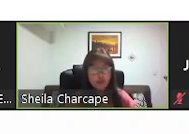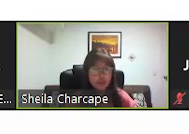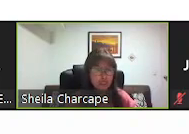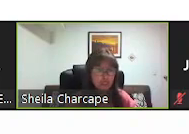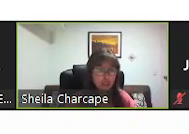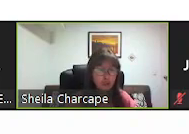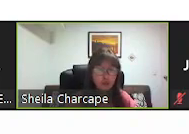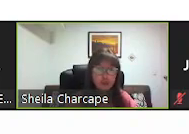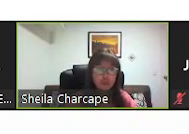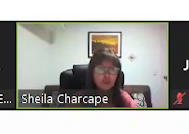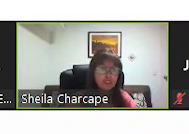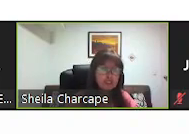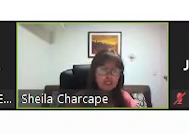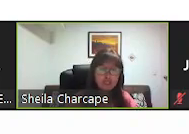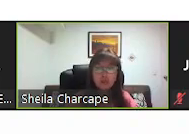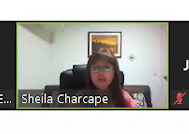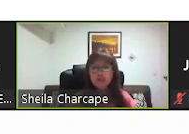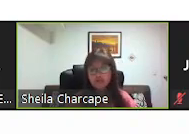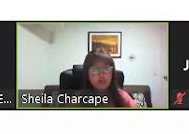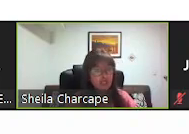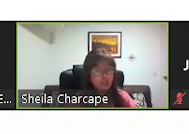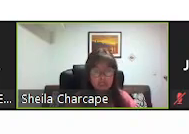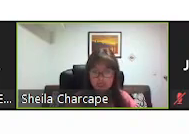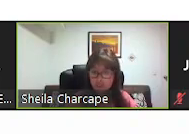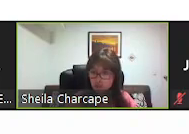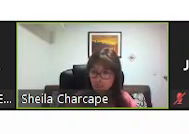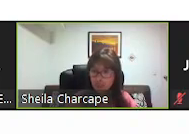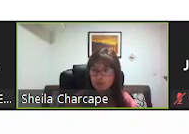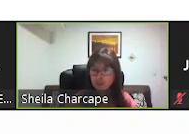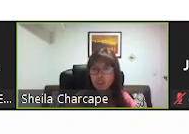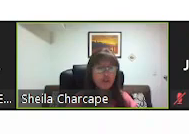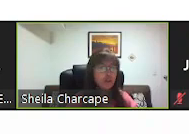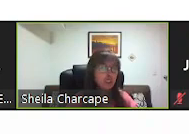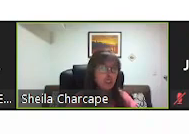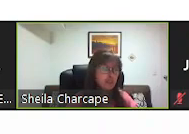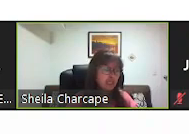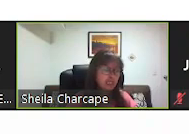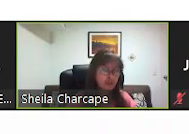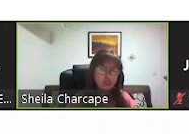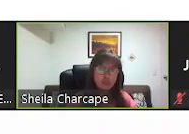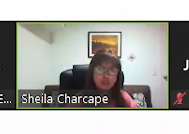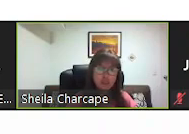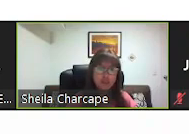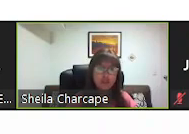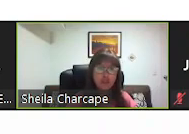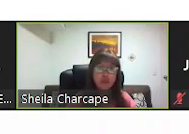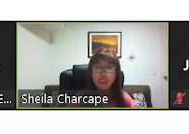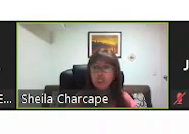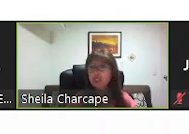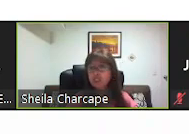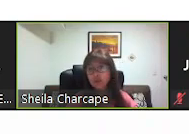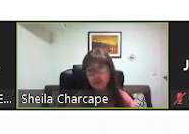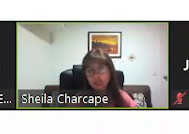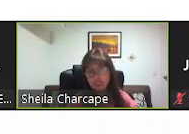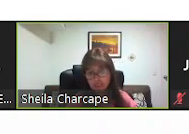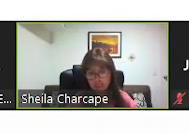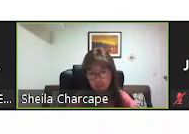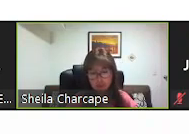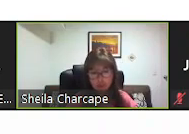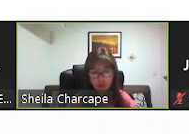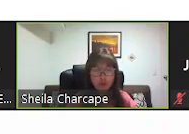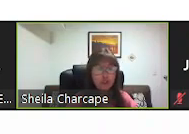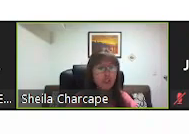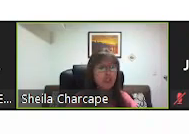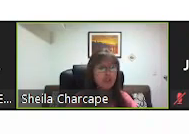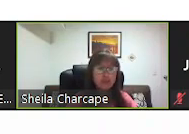vez lo podrás hacer mejor, te felicito, hay que seguir superándote, hoy de repente las cosas no te salieron como tú querías, pero mañana será